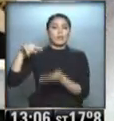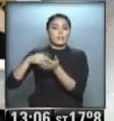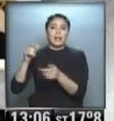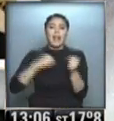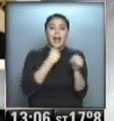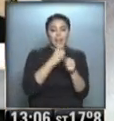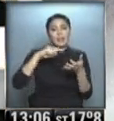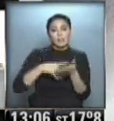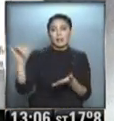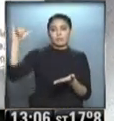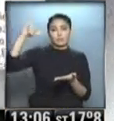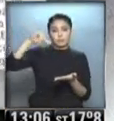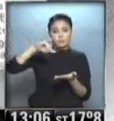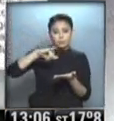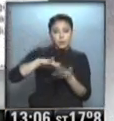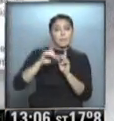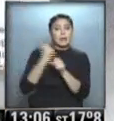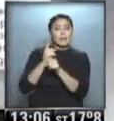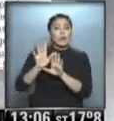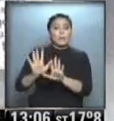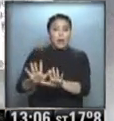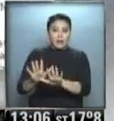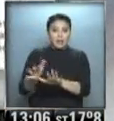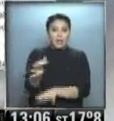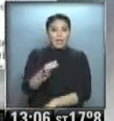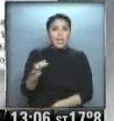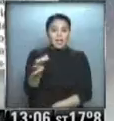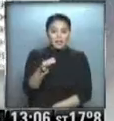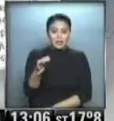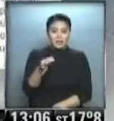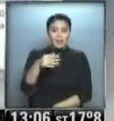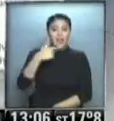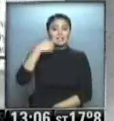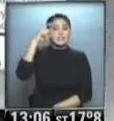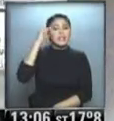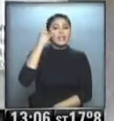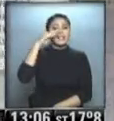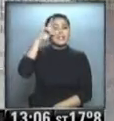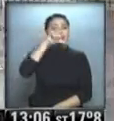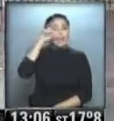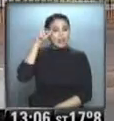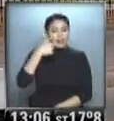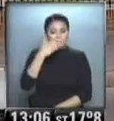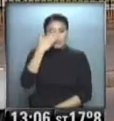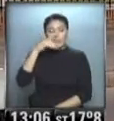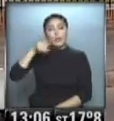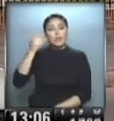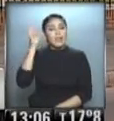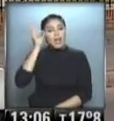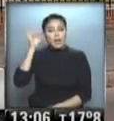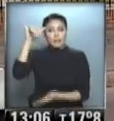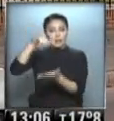a Buenos Aires iba a ser con una escala en la isla, en la República de Seychelles, y otra escala técnica en Upington, en